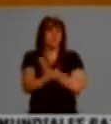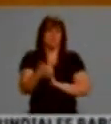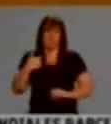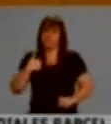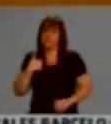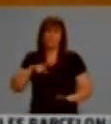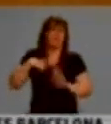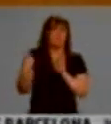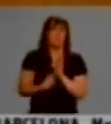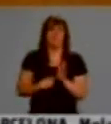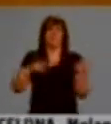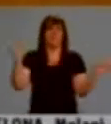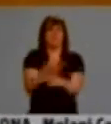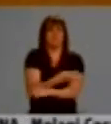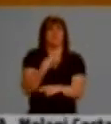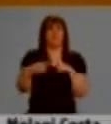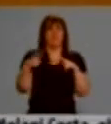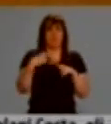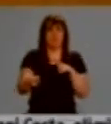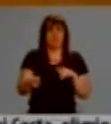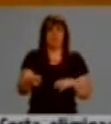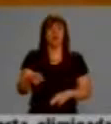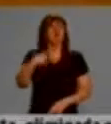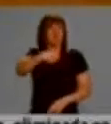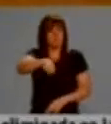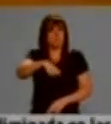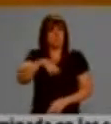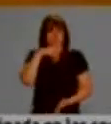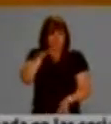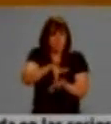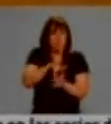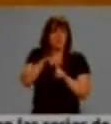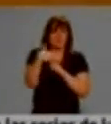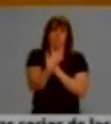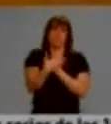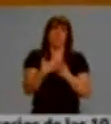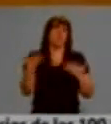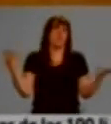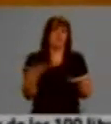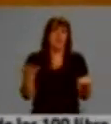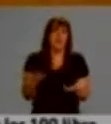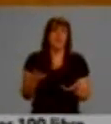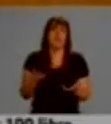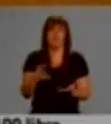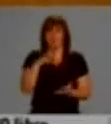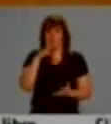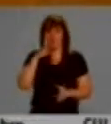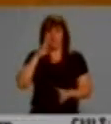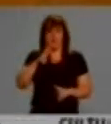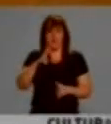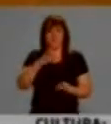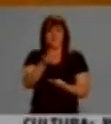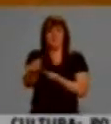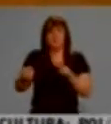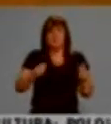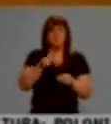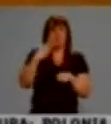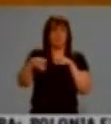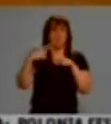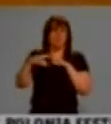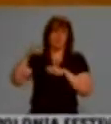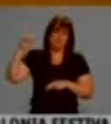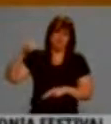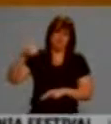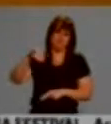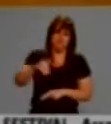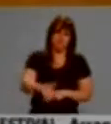censura política. Presidente, ante la gravedad de los hechos conocidos, ante el deterioro del clima político, vuelvo a